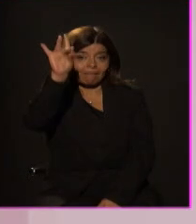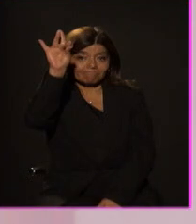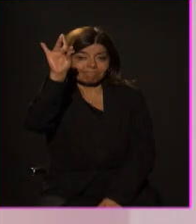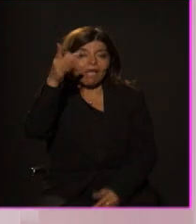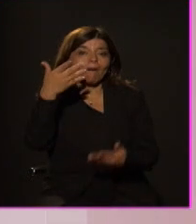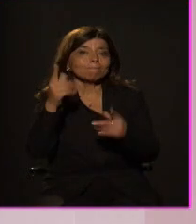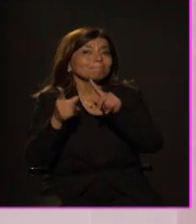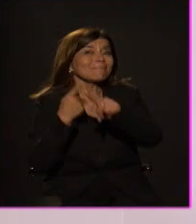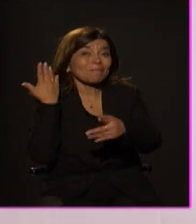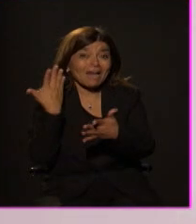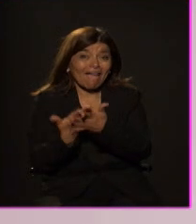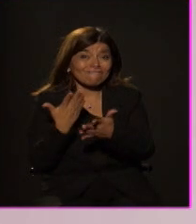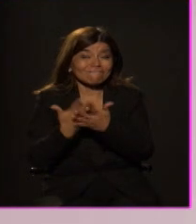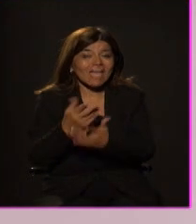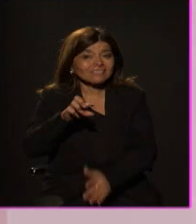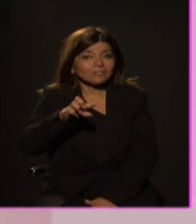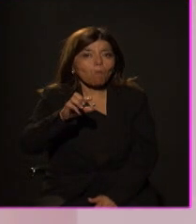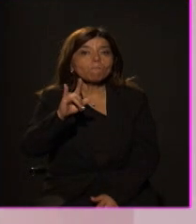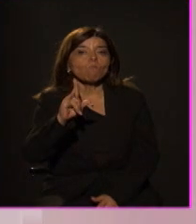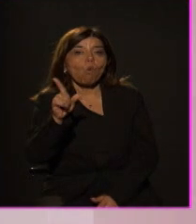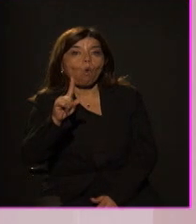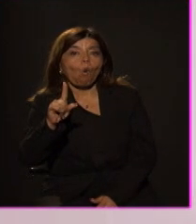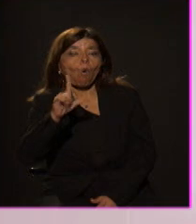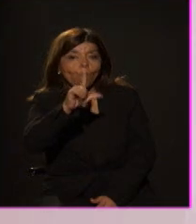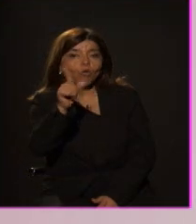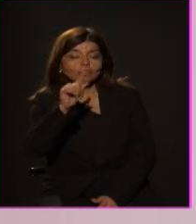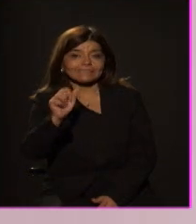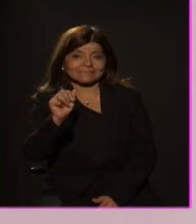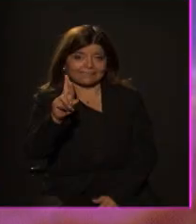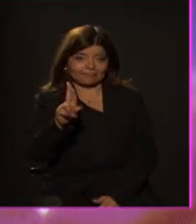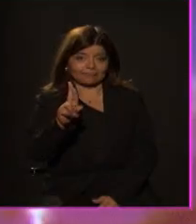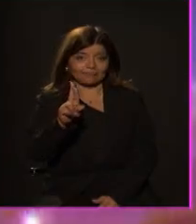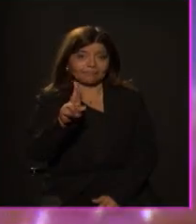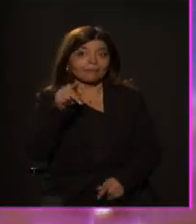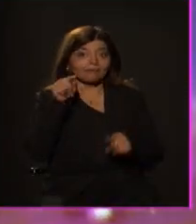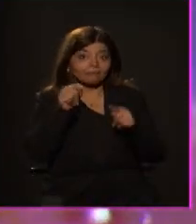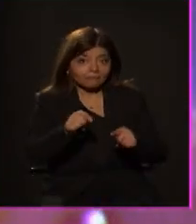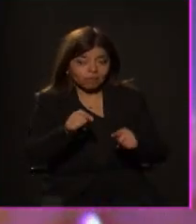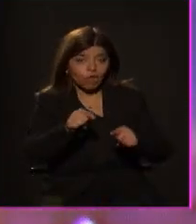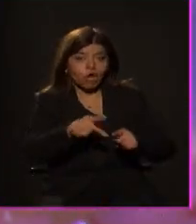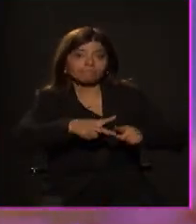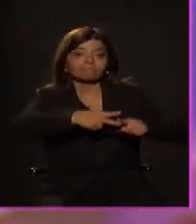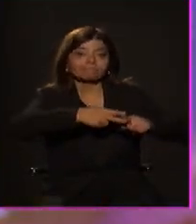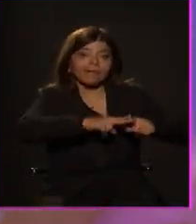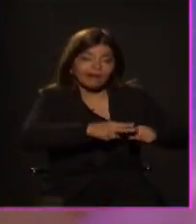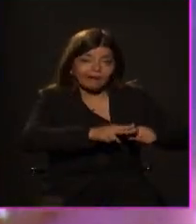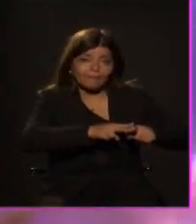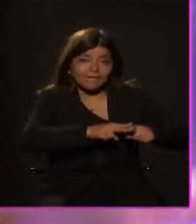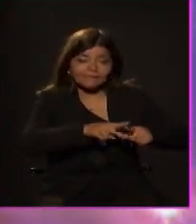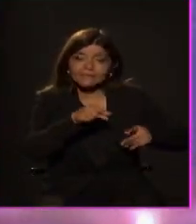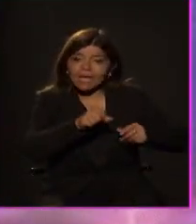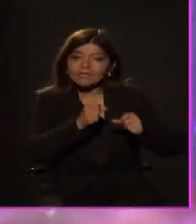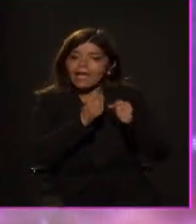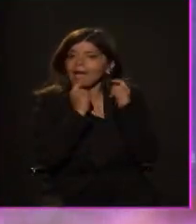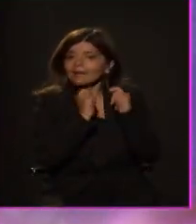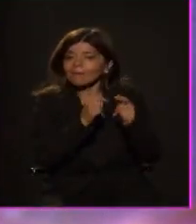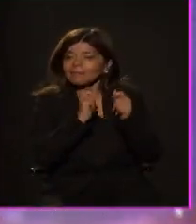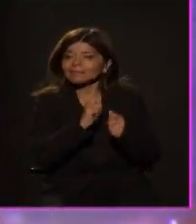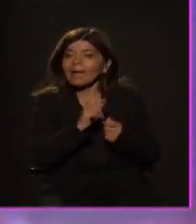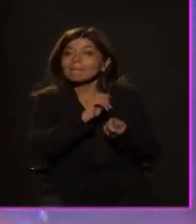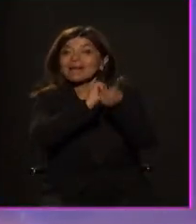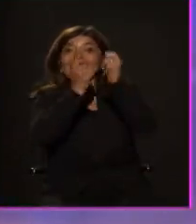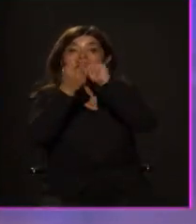Entonces, acá es importante que ella estaba muy cerca del desarrollo de un instrumento y tenía capacidad, tenía agencia para cambiar cómo funcionaba el